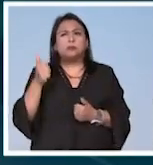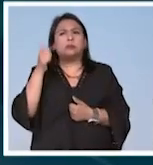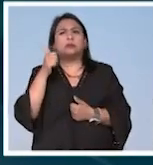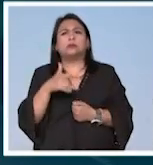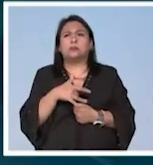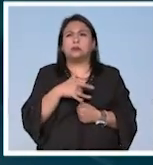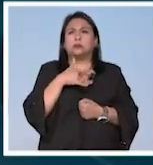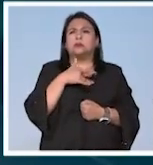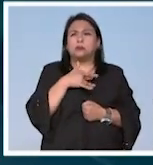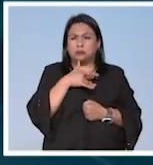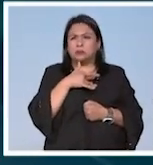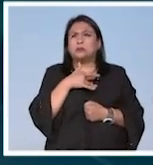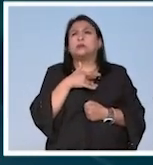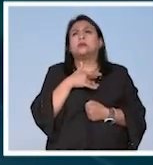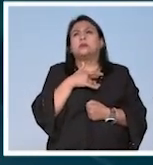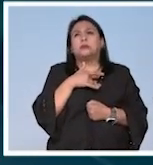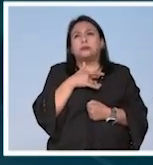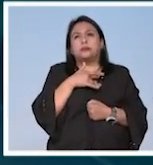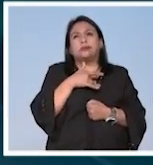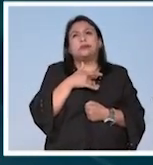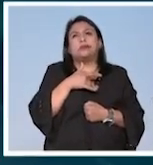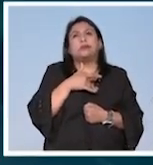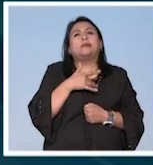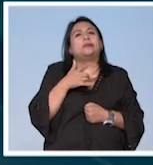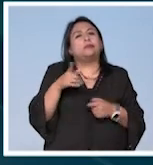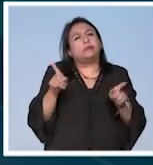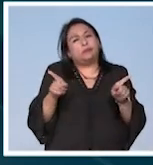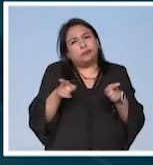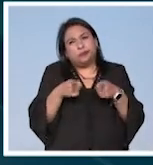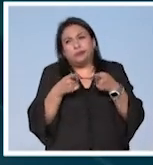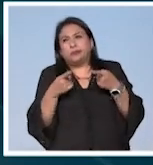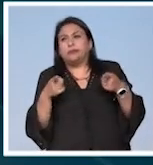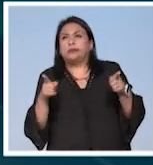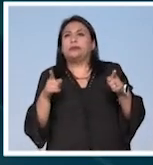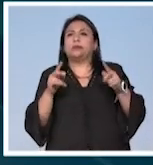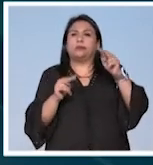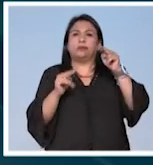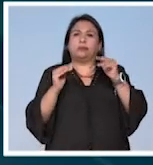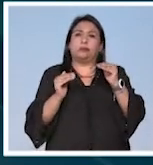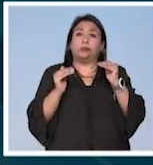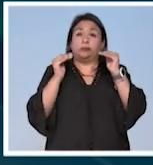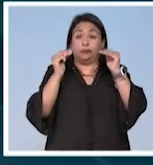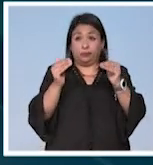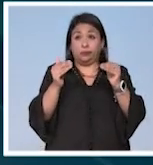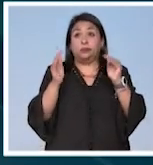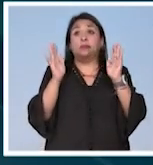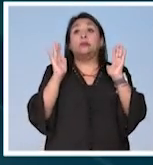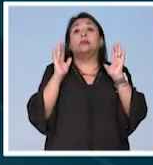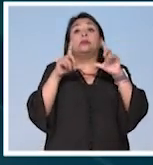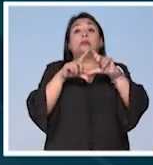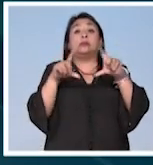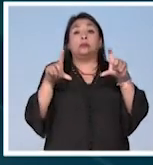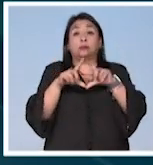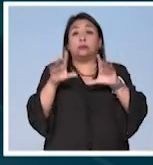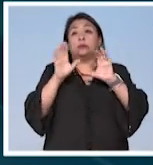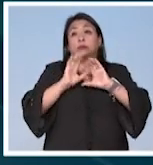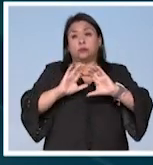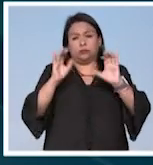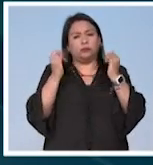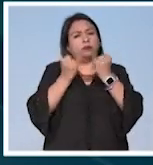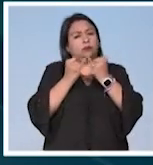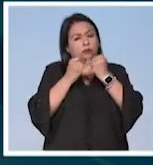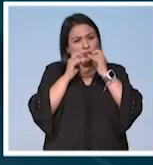sientan un eh eh música de nivel alto y y el texto de la la canción